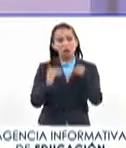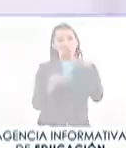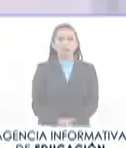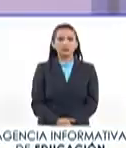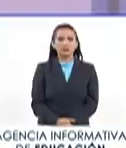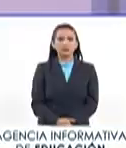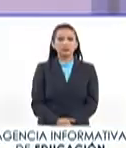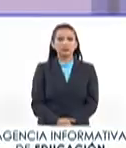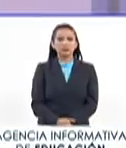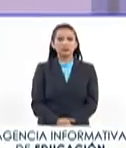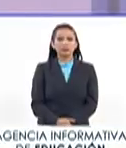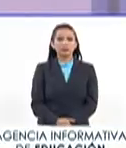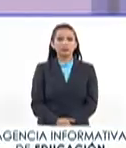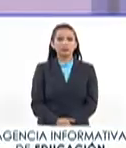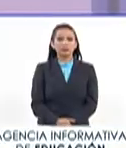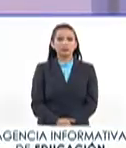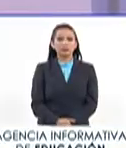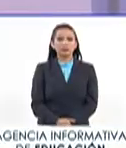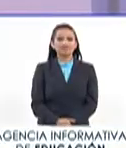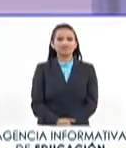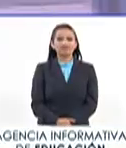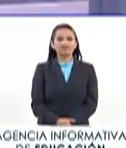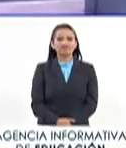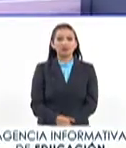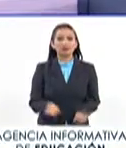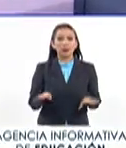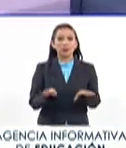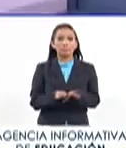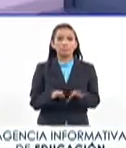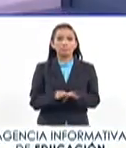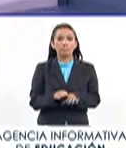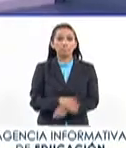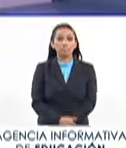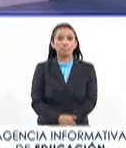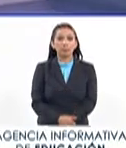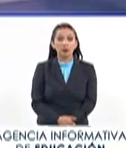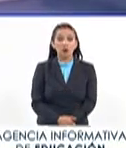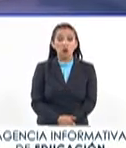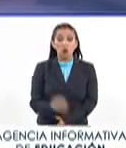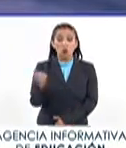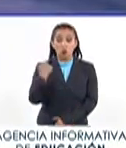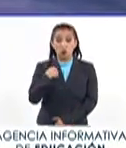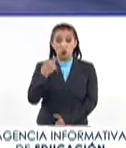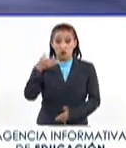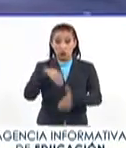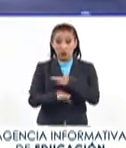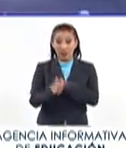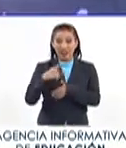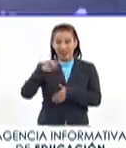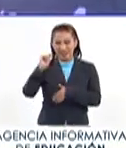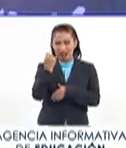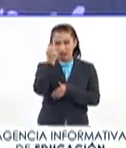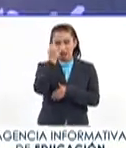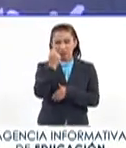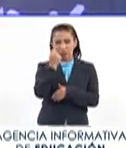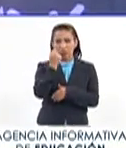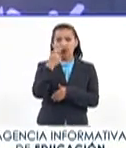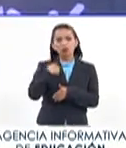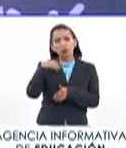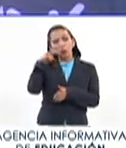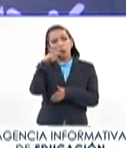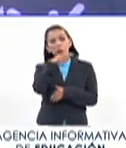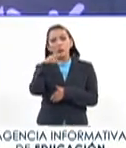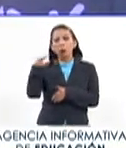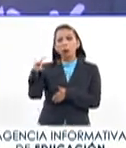menos. ¿Cómo? Bueno, pues cuando yo entré al tecnológico, yo